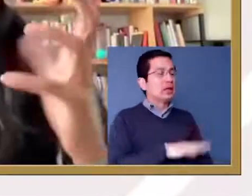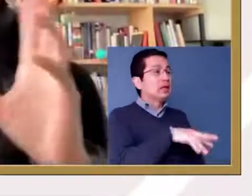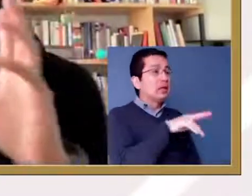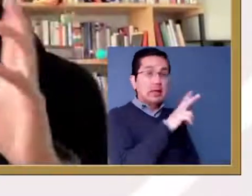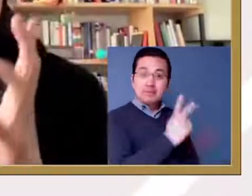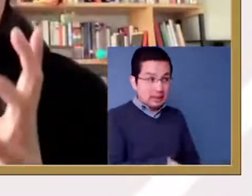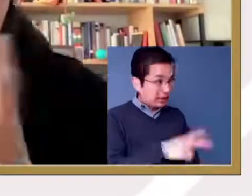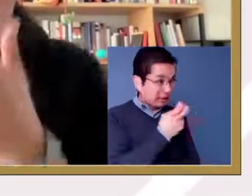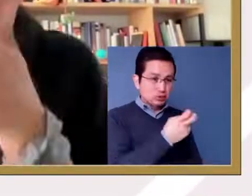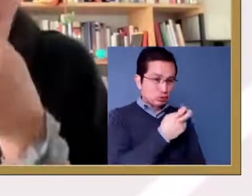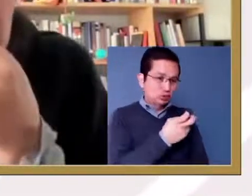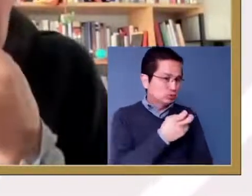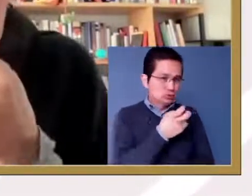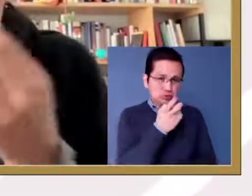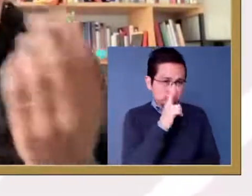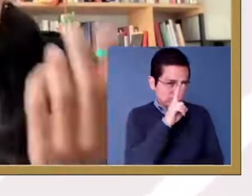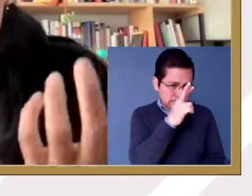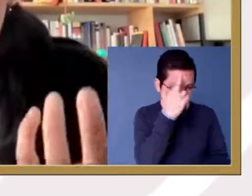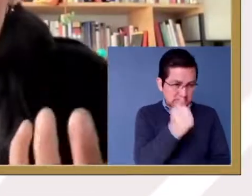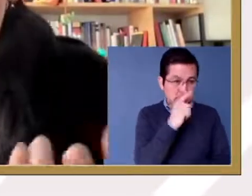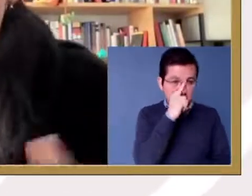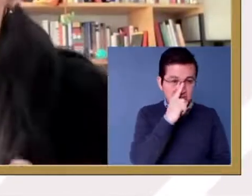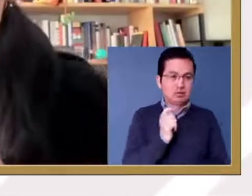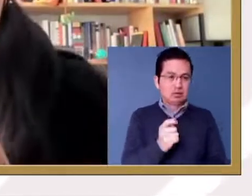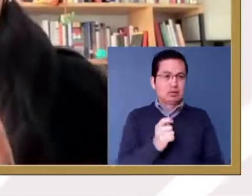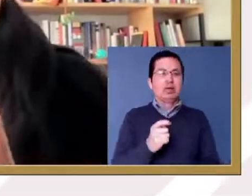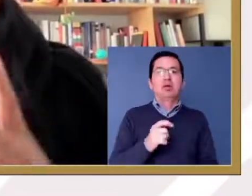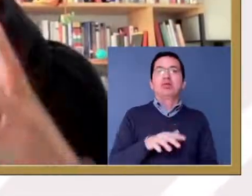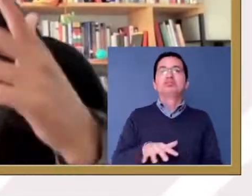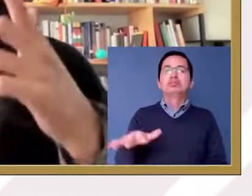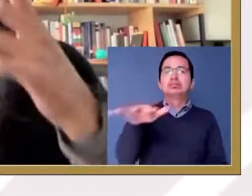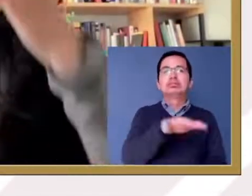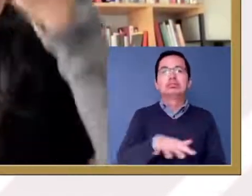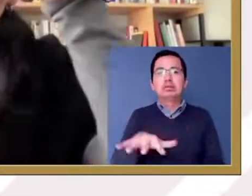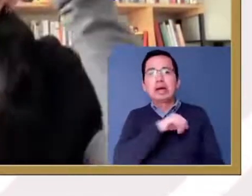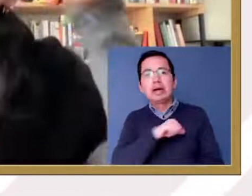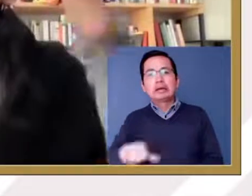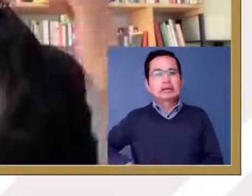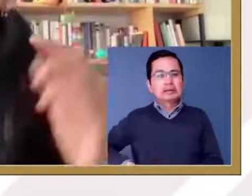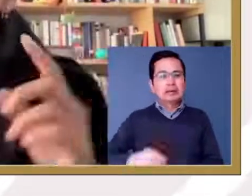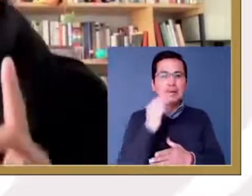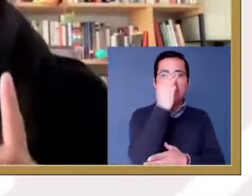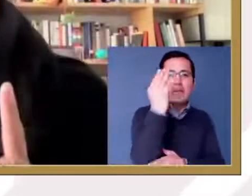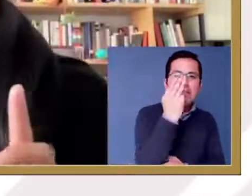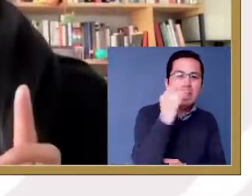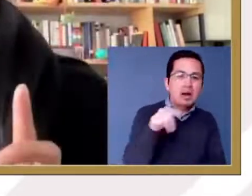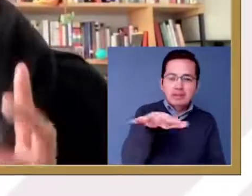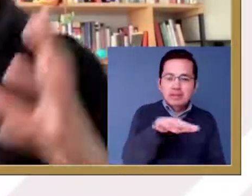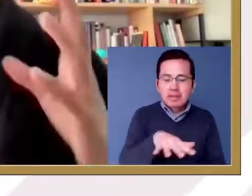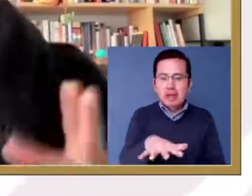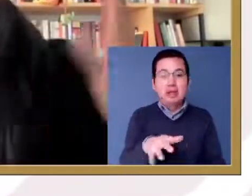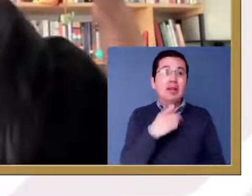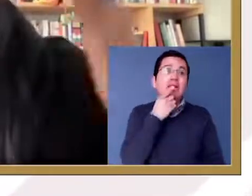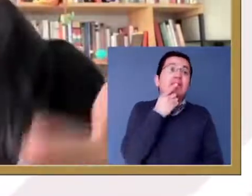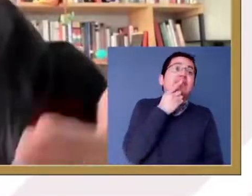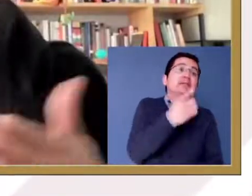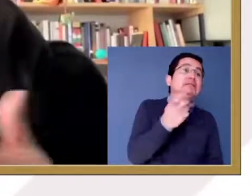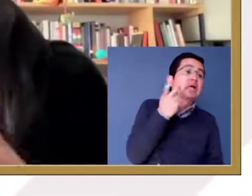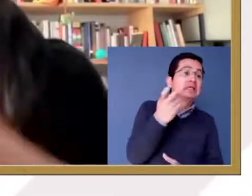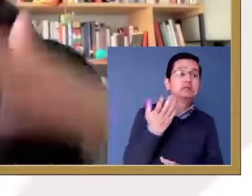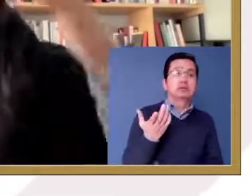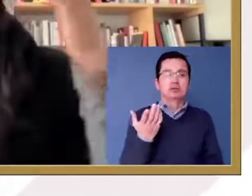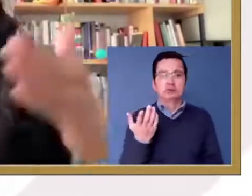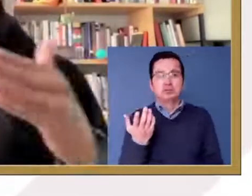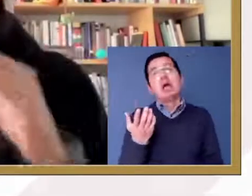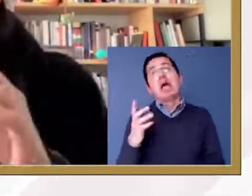hace como que pienses la proporción. Es en milpa alta, entonces tú lo que supondrías, digamos, pero por supuesto hay que, luego